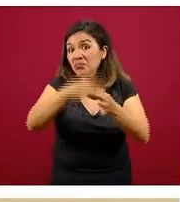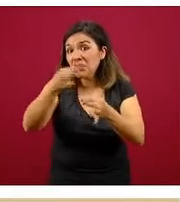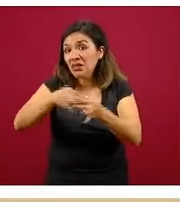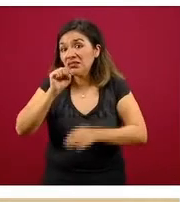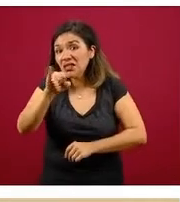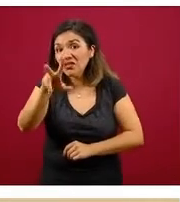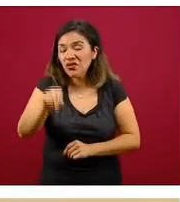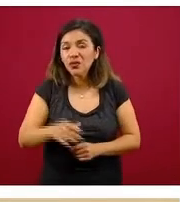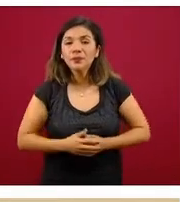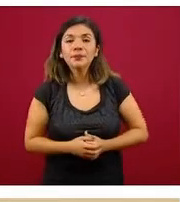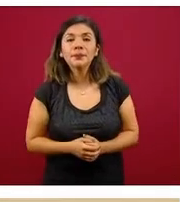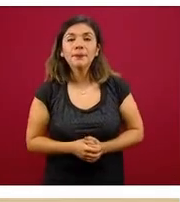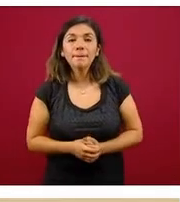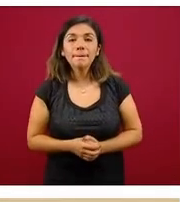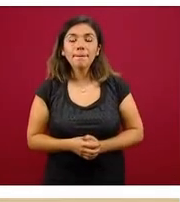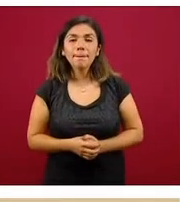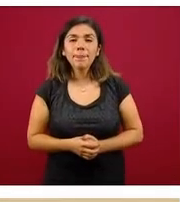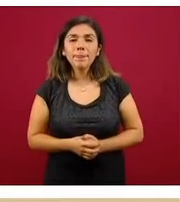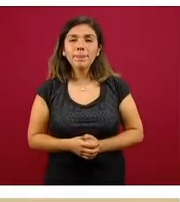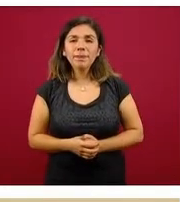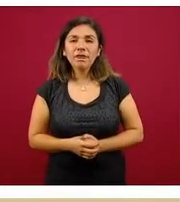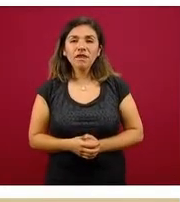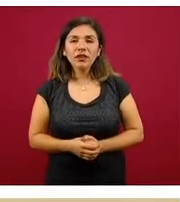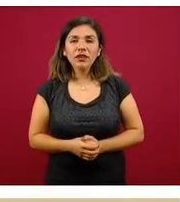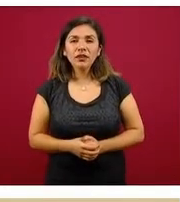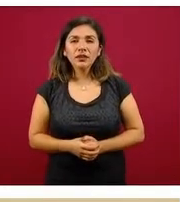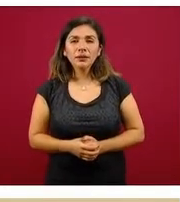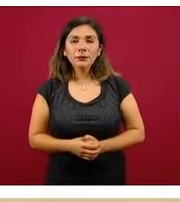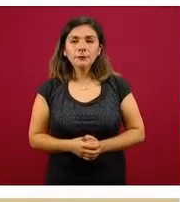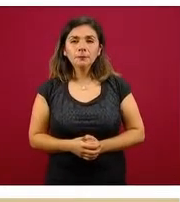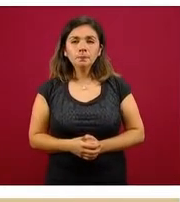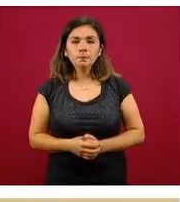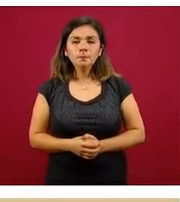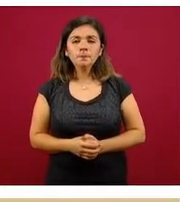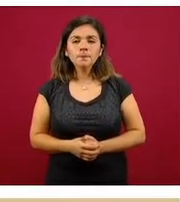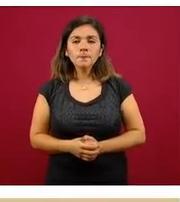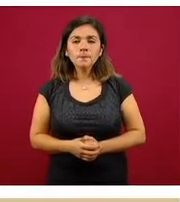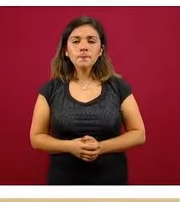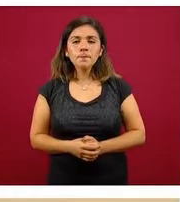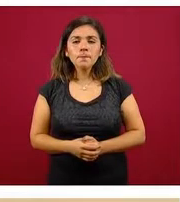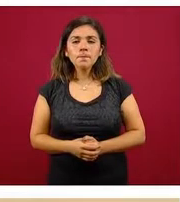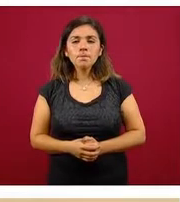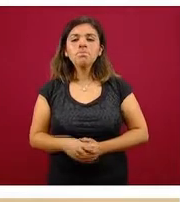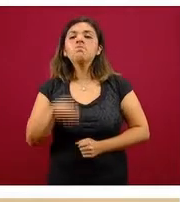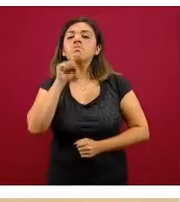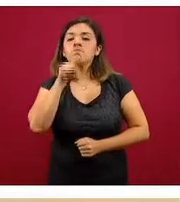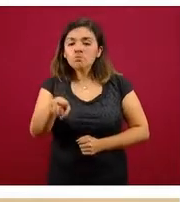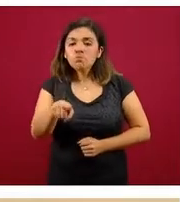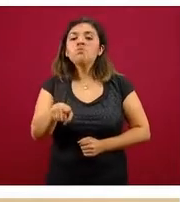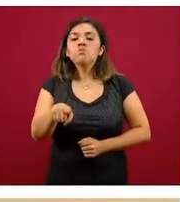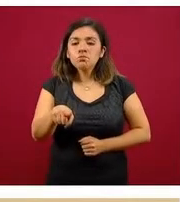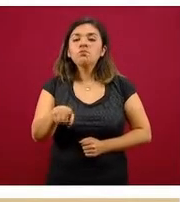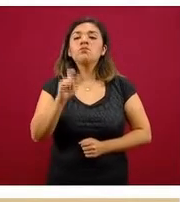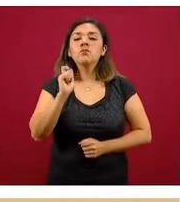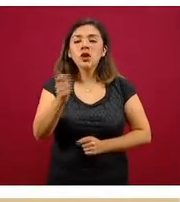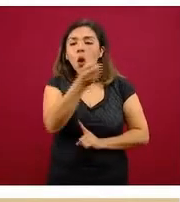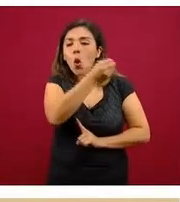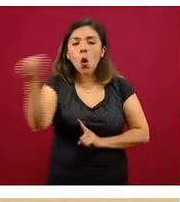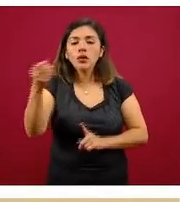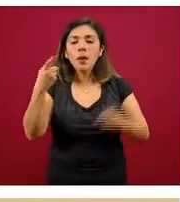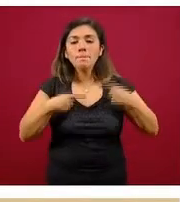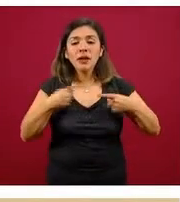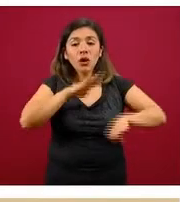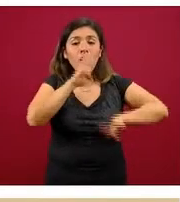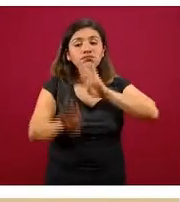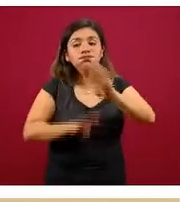confirmadas. Veamos la siguiente diapositiva, que es precisamente la distribución de las defunciones